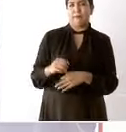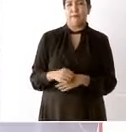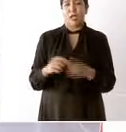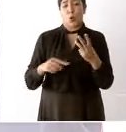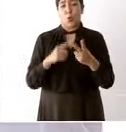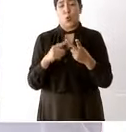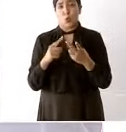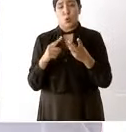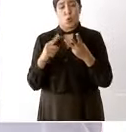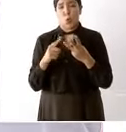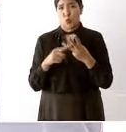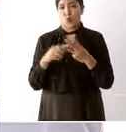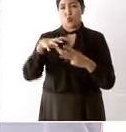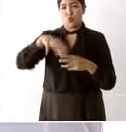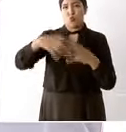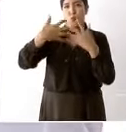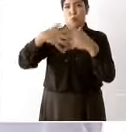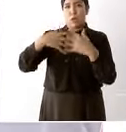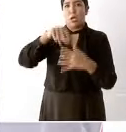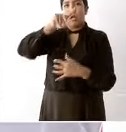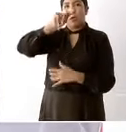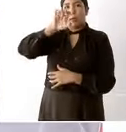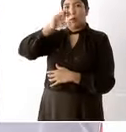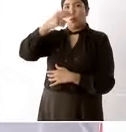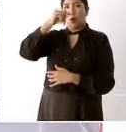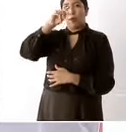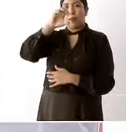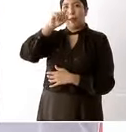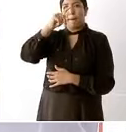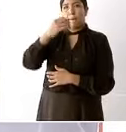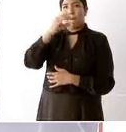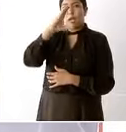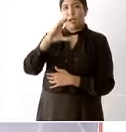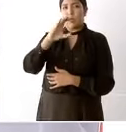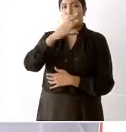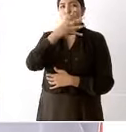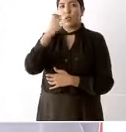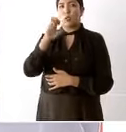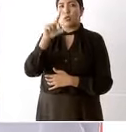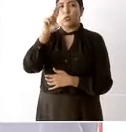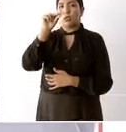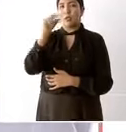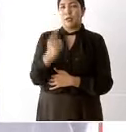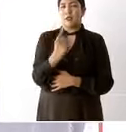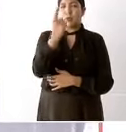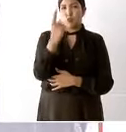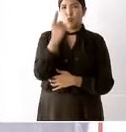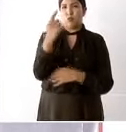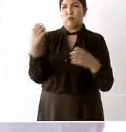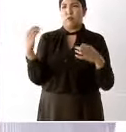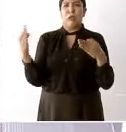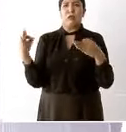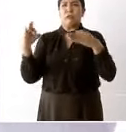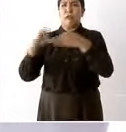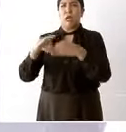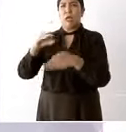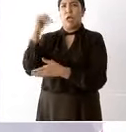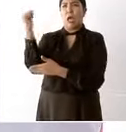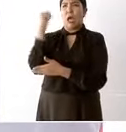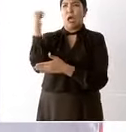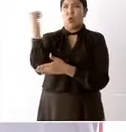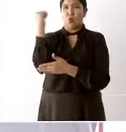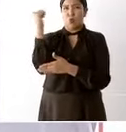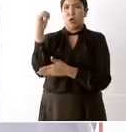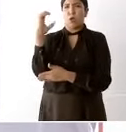481 hectáreas, se ubica entre las zonas metropolitanas de Acayucan y Minatitlán y sobresale por estar a pie de la